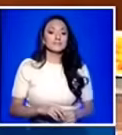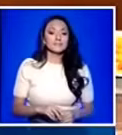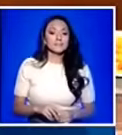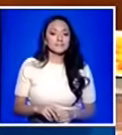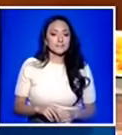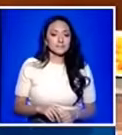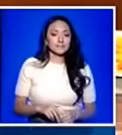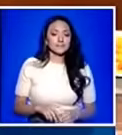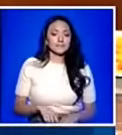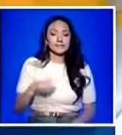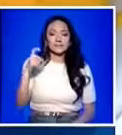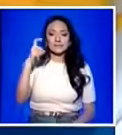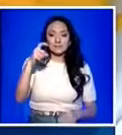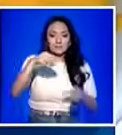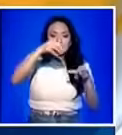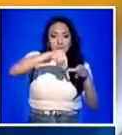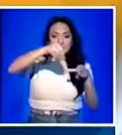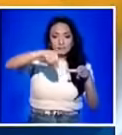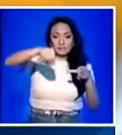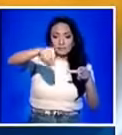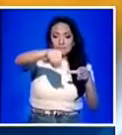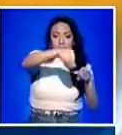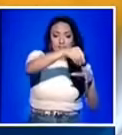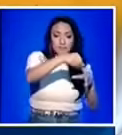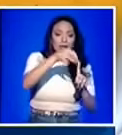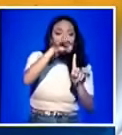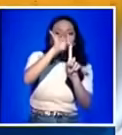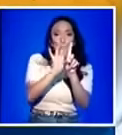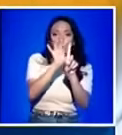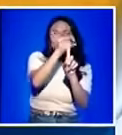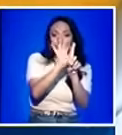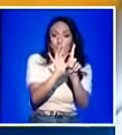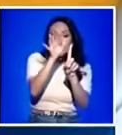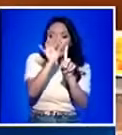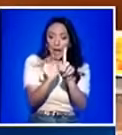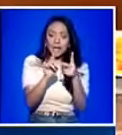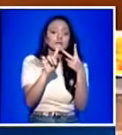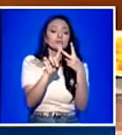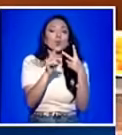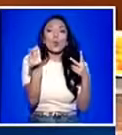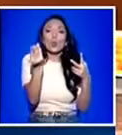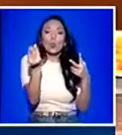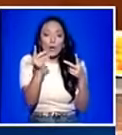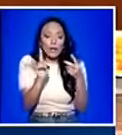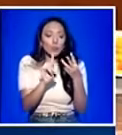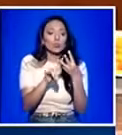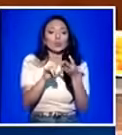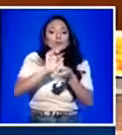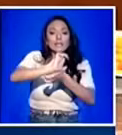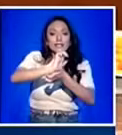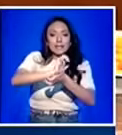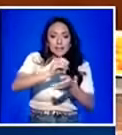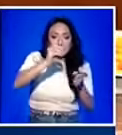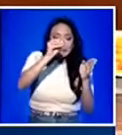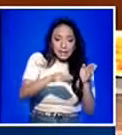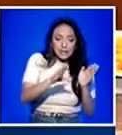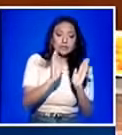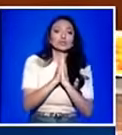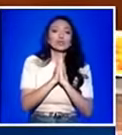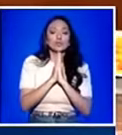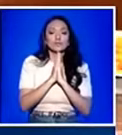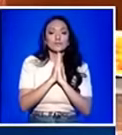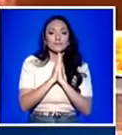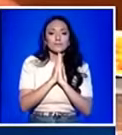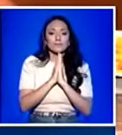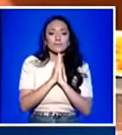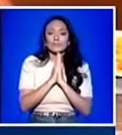no pueden faltar, como decía, los ananáes. Los platanitos. Ah. El quesito.